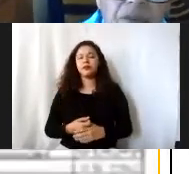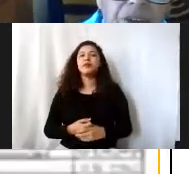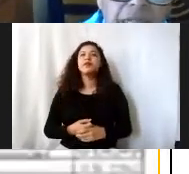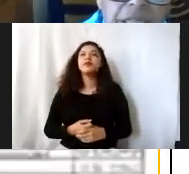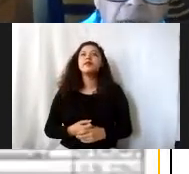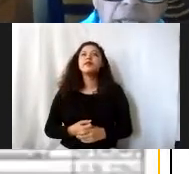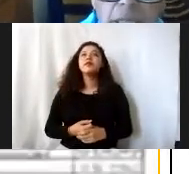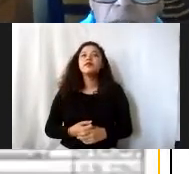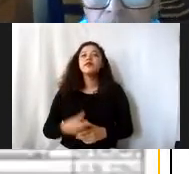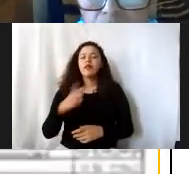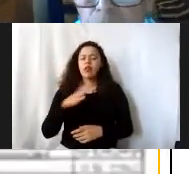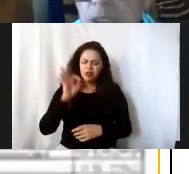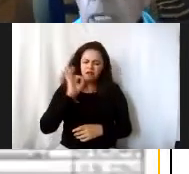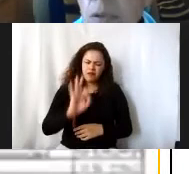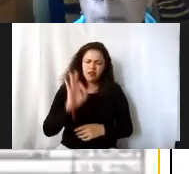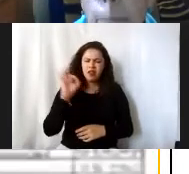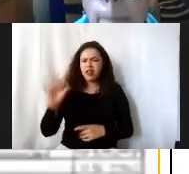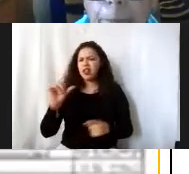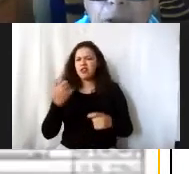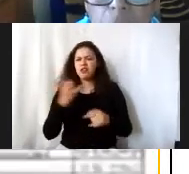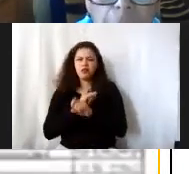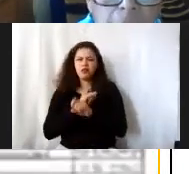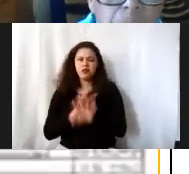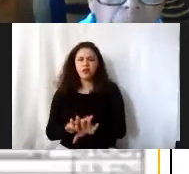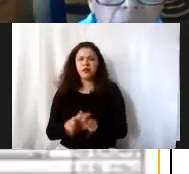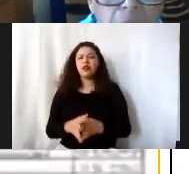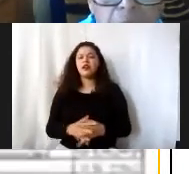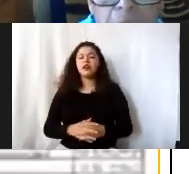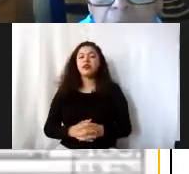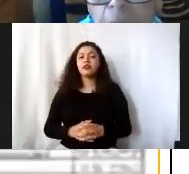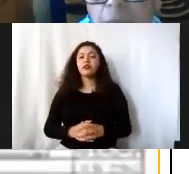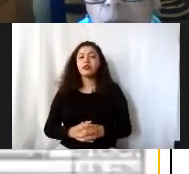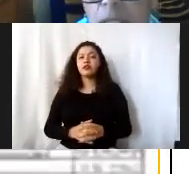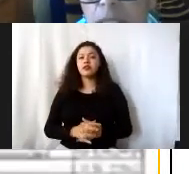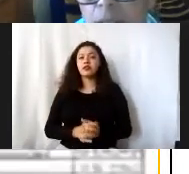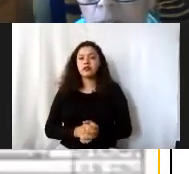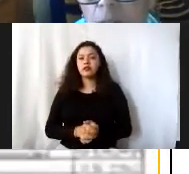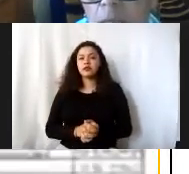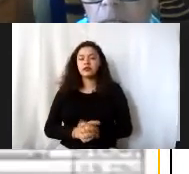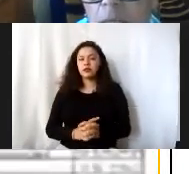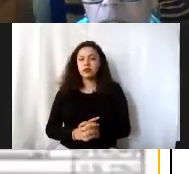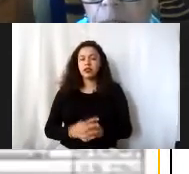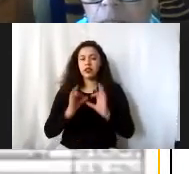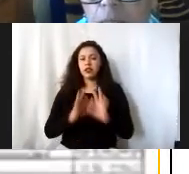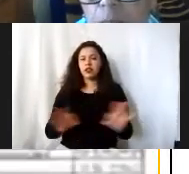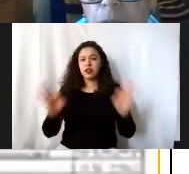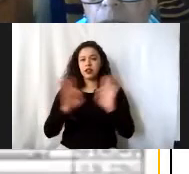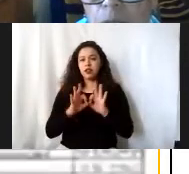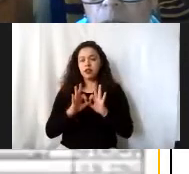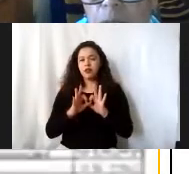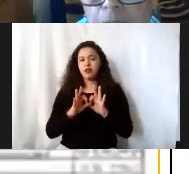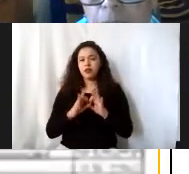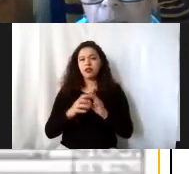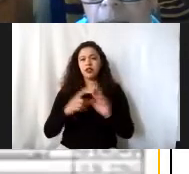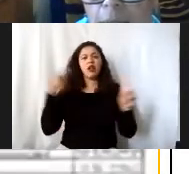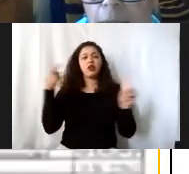tiene fecha y no sé qué otro dato, pero es importante que tenga cuál es el objetivo,